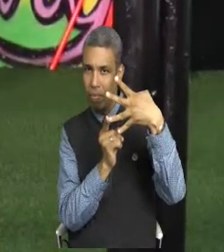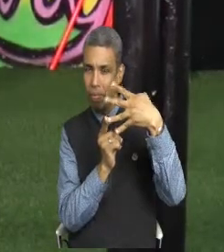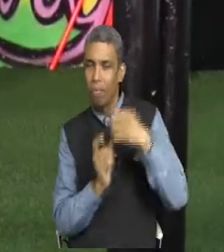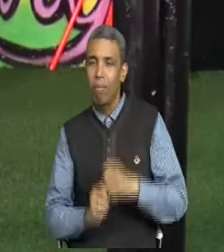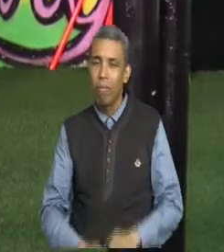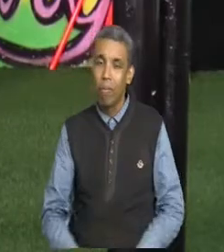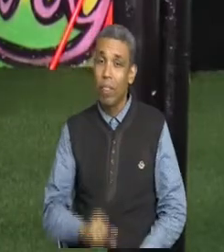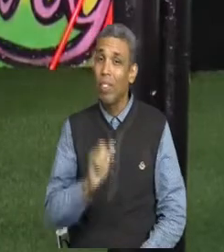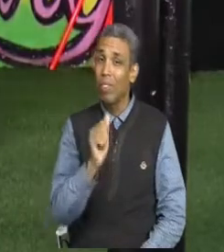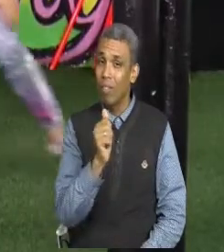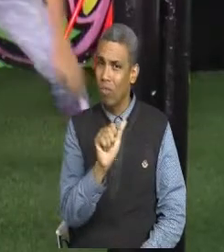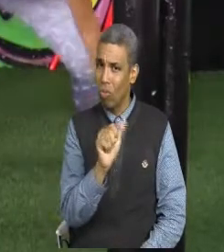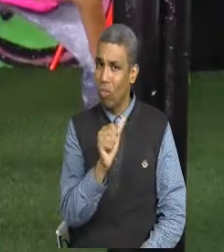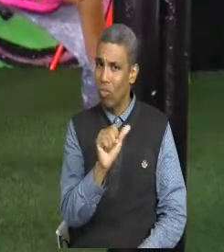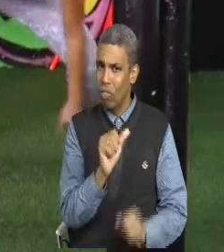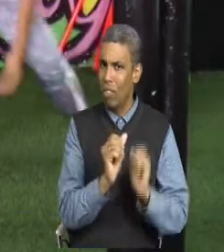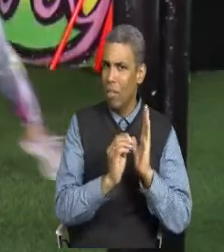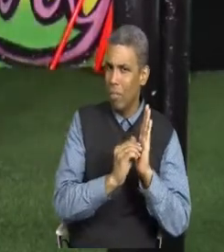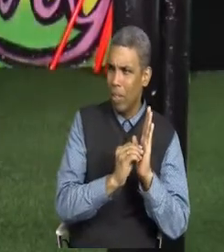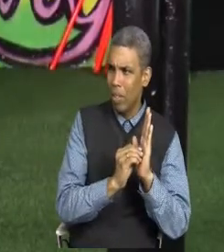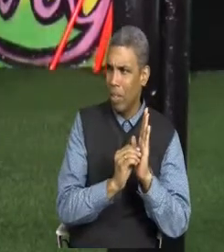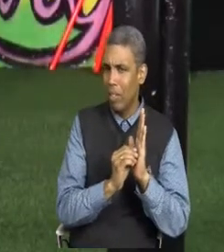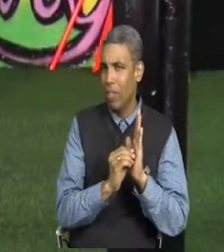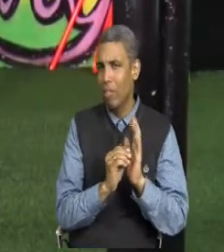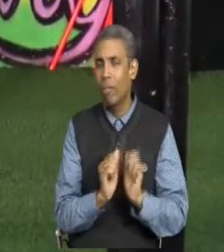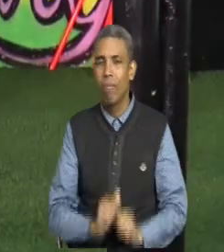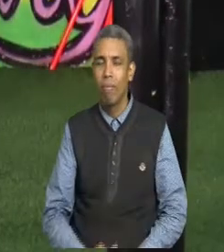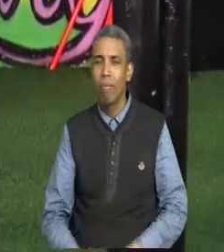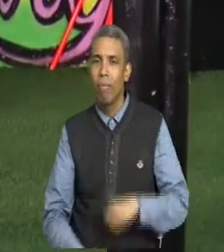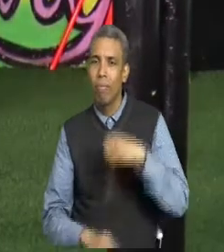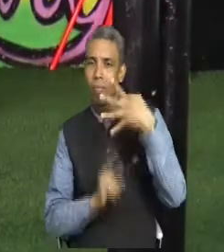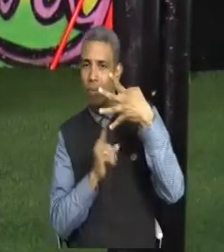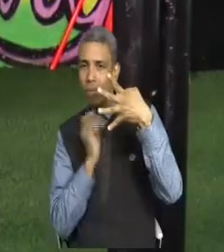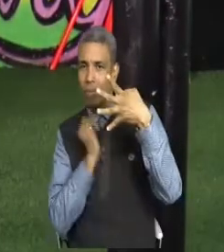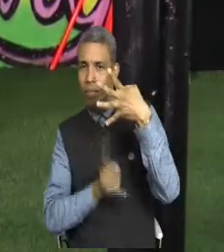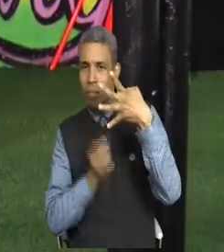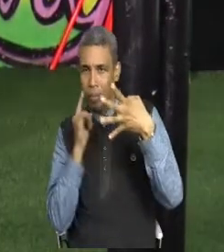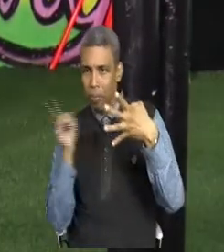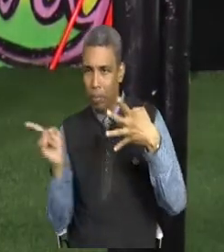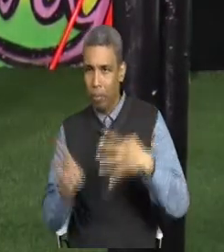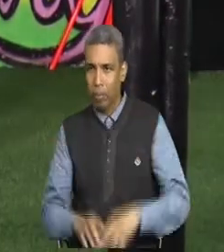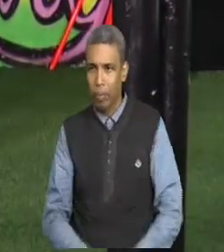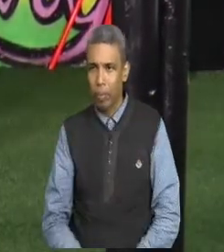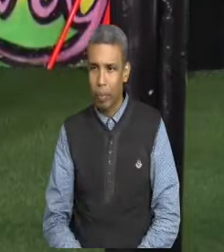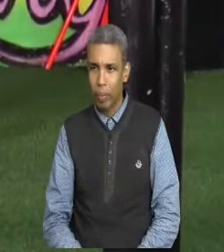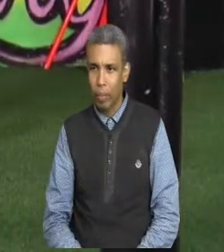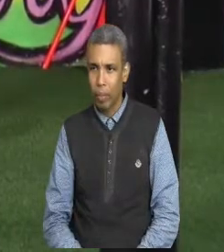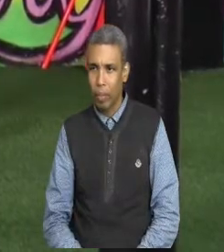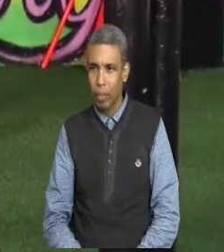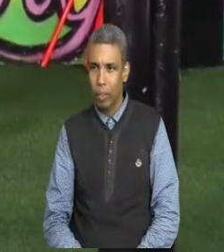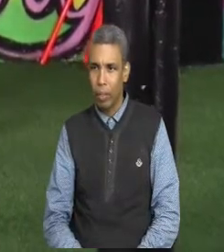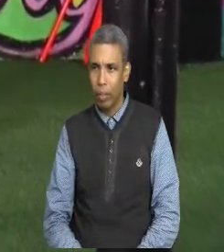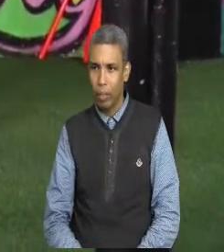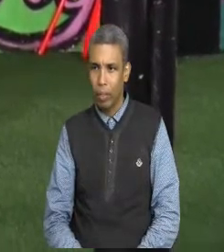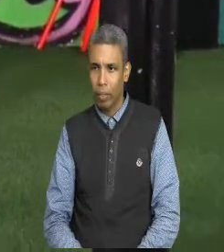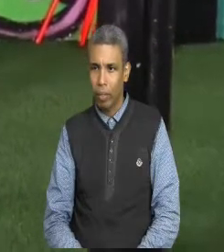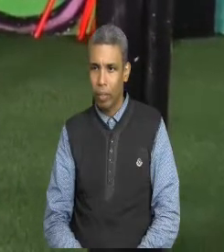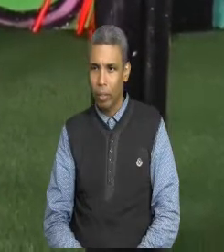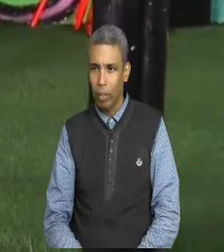por cada lado, y el último, que fue nuestro mountain climber. 4 ejercicios de quema de grasa, de trabajo cardiovascular.